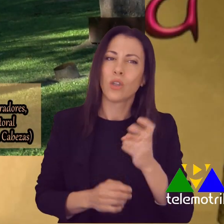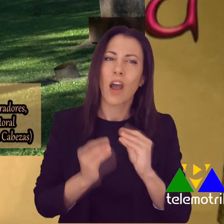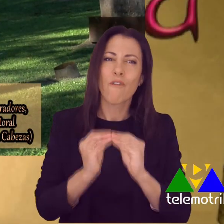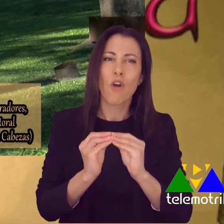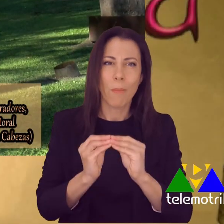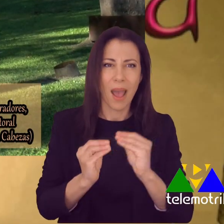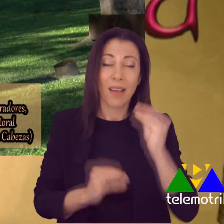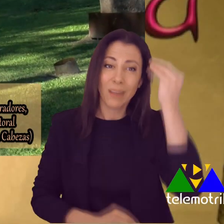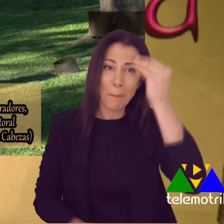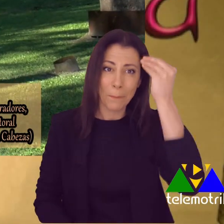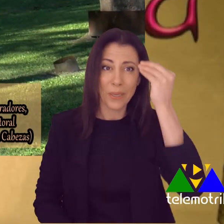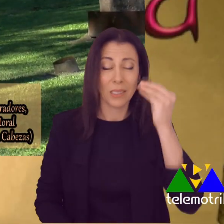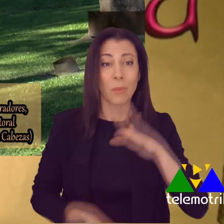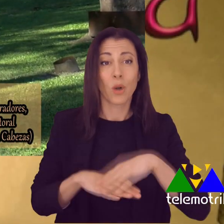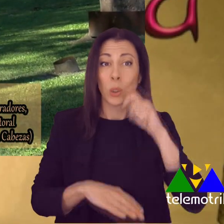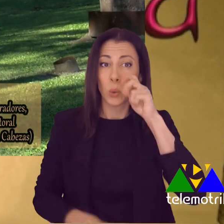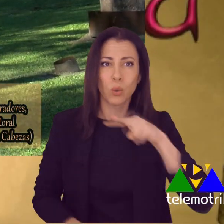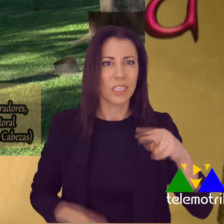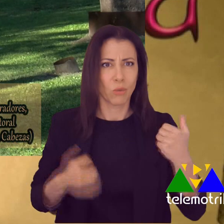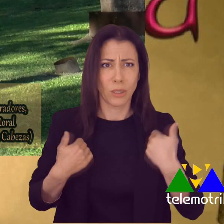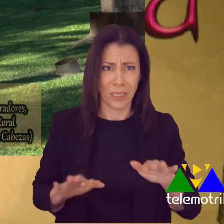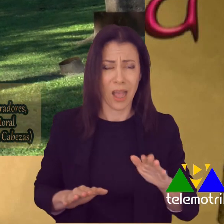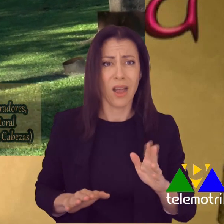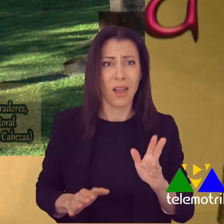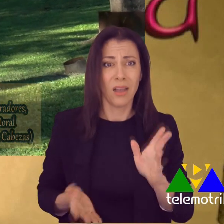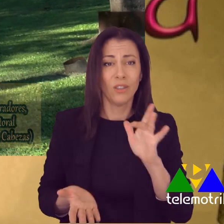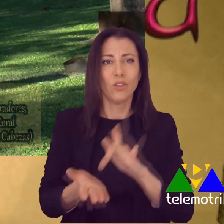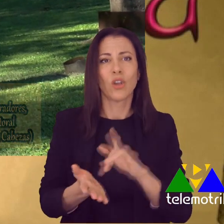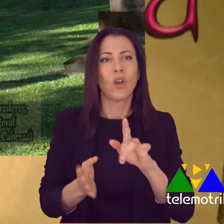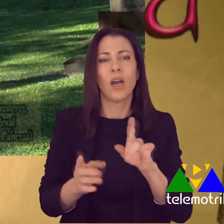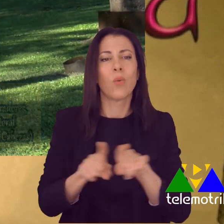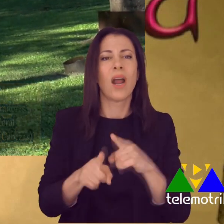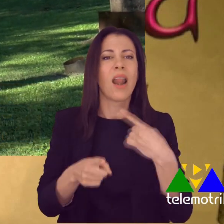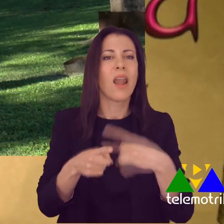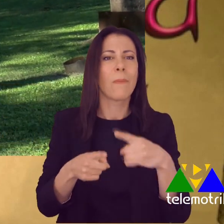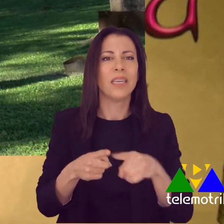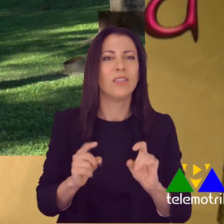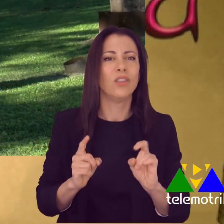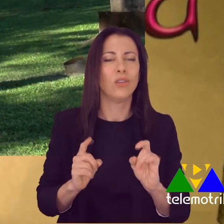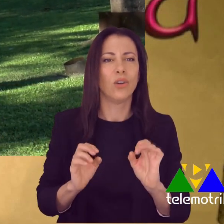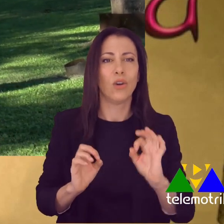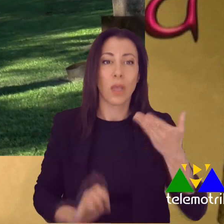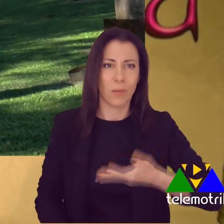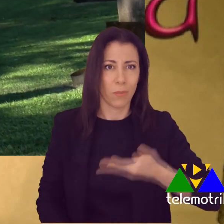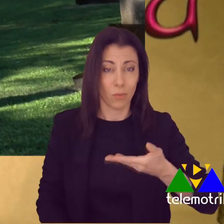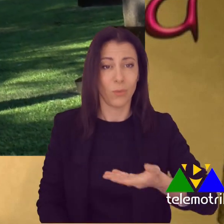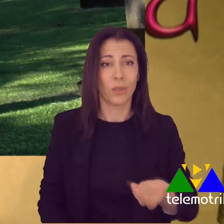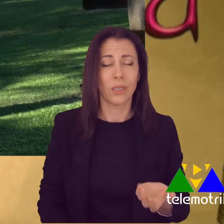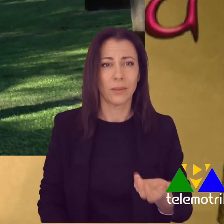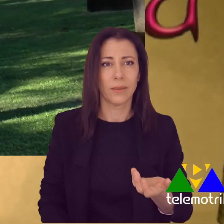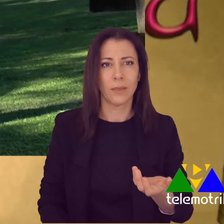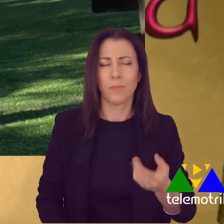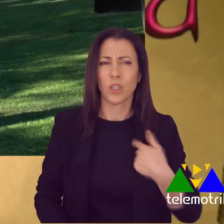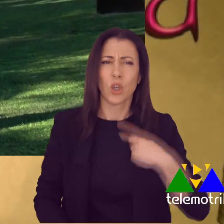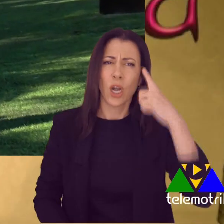forma de pensar, donde el turismo ya venía como un elemento importante, ¿no? Viajero,